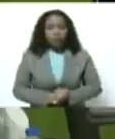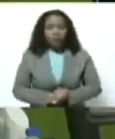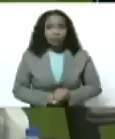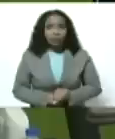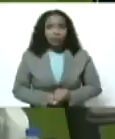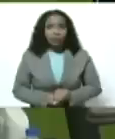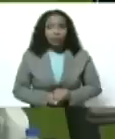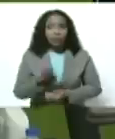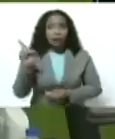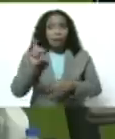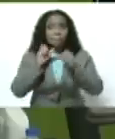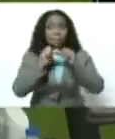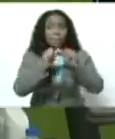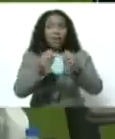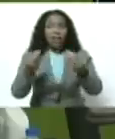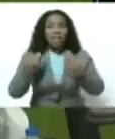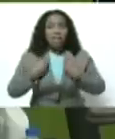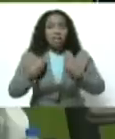Él mantiene vivos